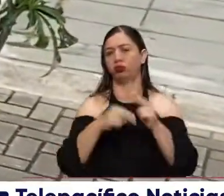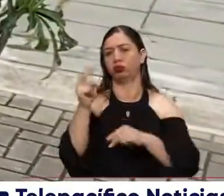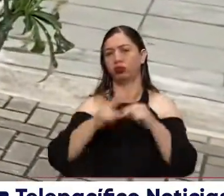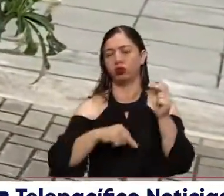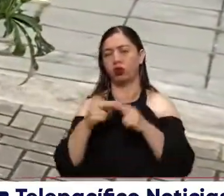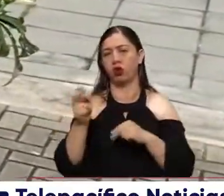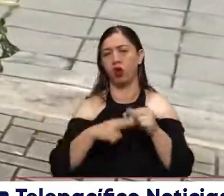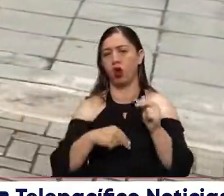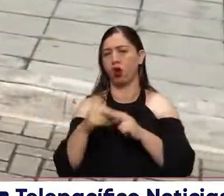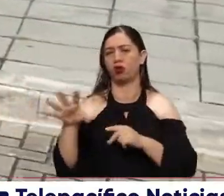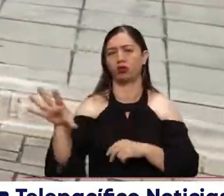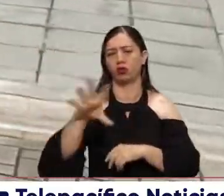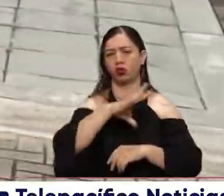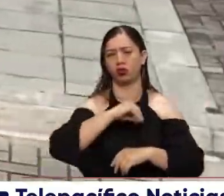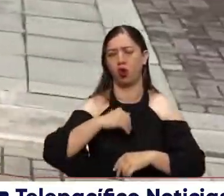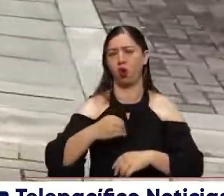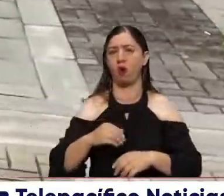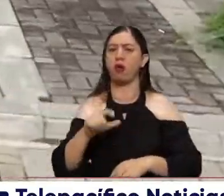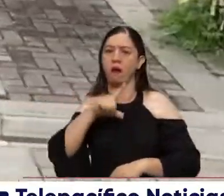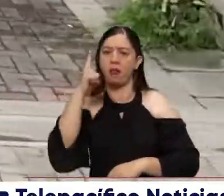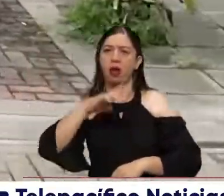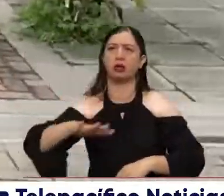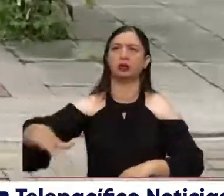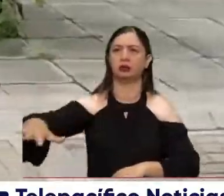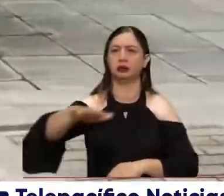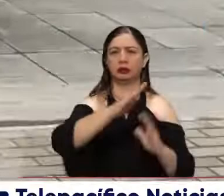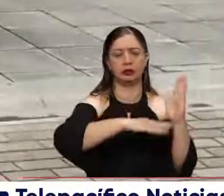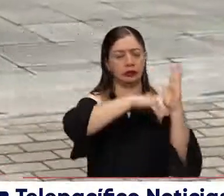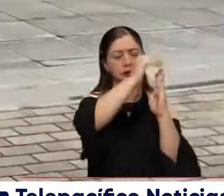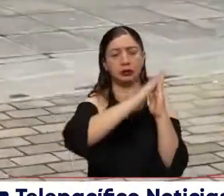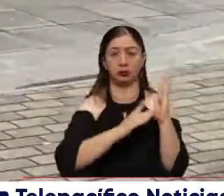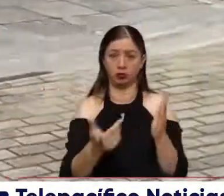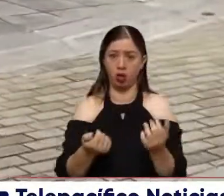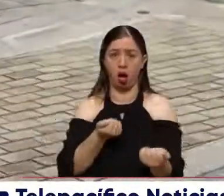yeso, superboard, mantenimiento locativo. Si usted desea